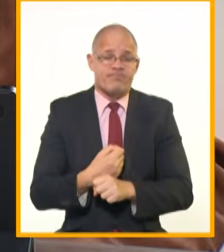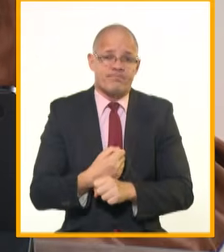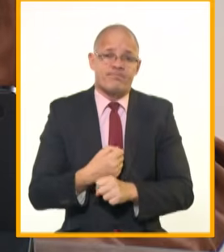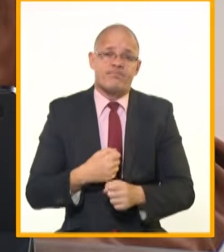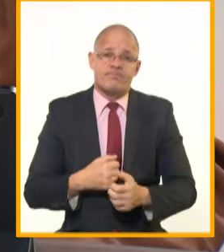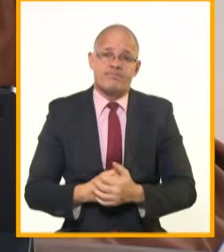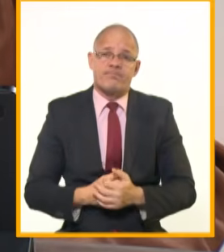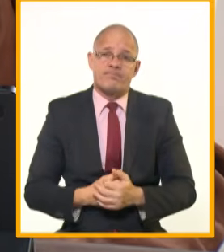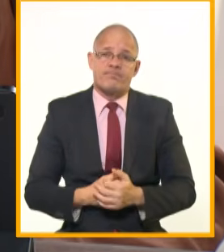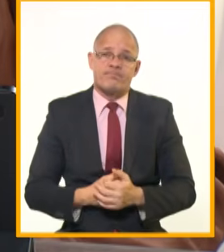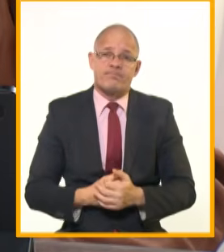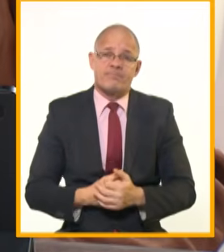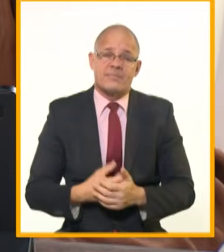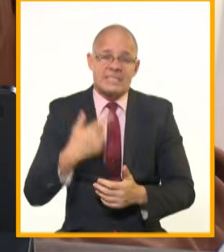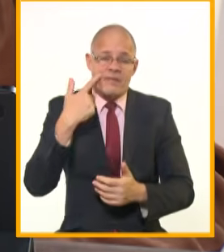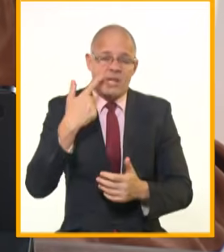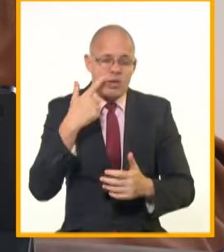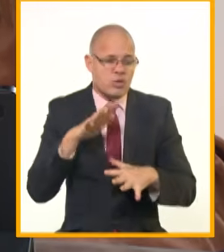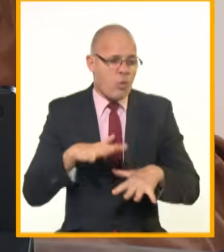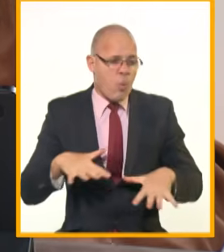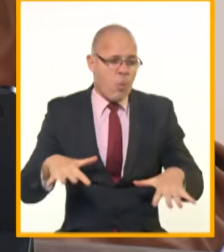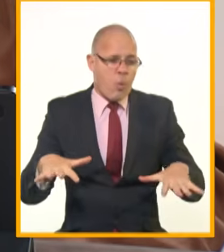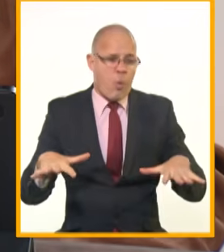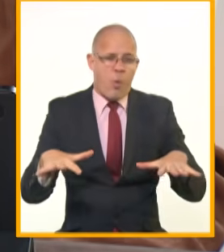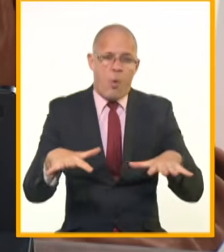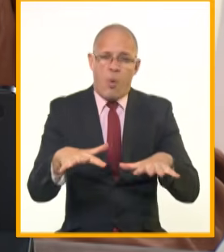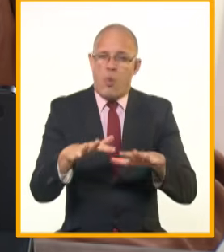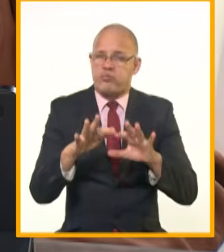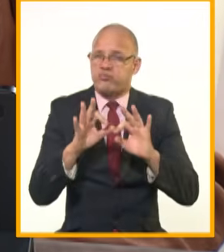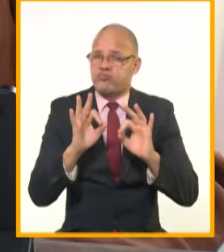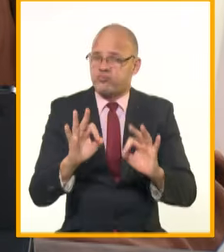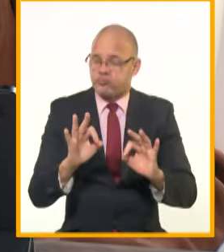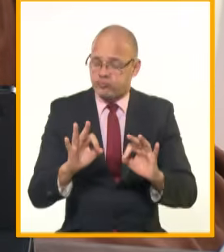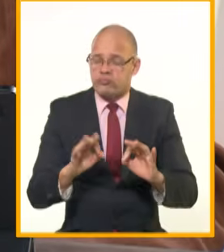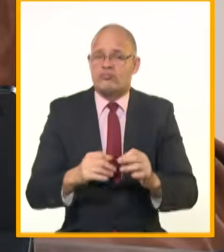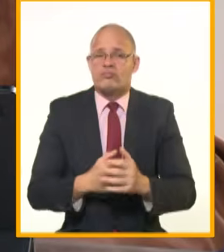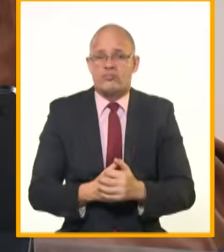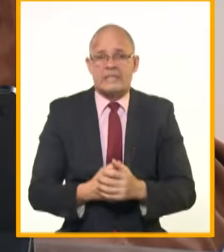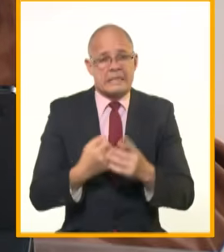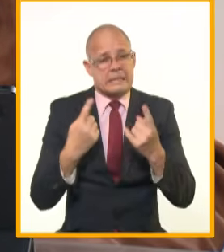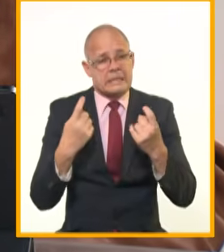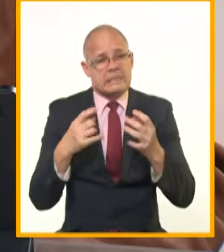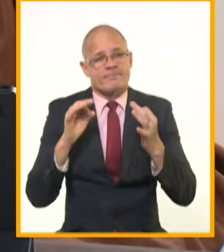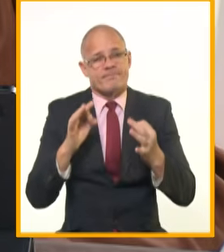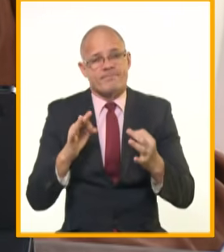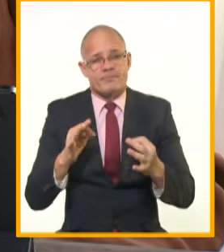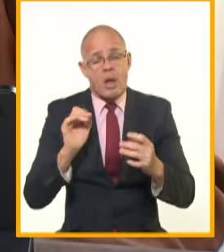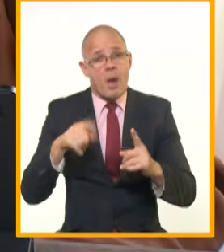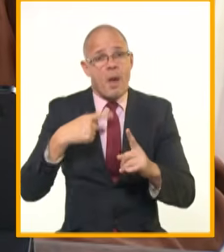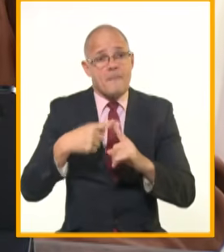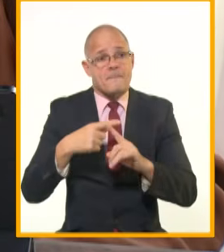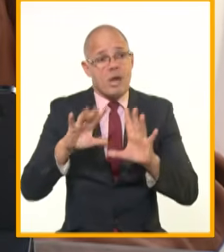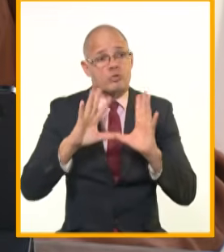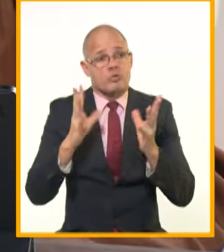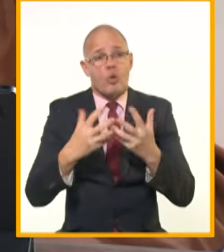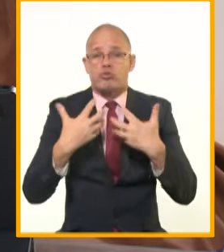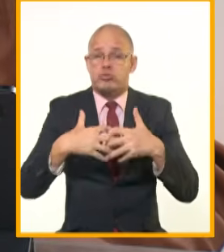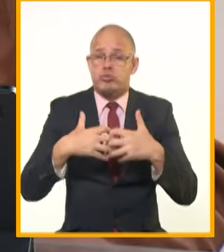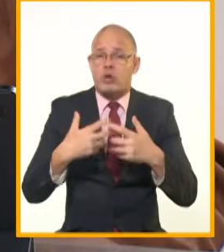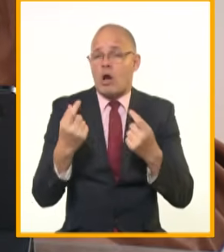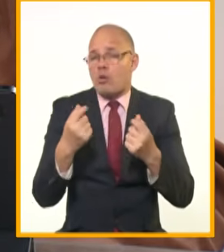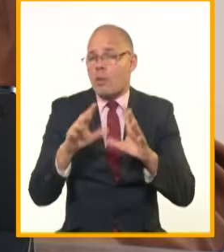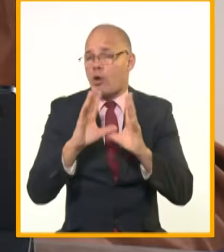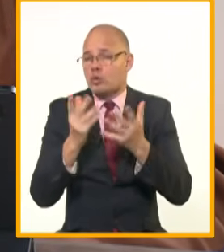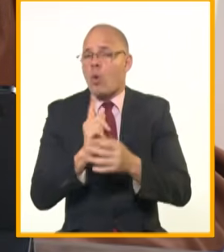en los frentes principales que el país hoy necesita y que tiene peso en casi todo lo que para el país es importante en la